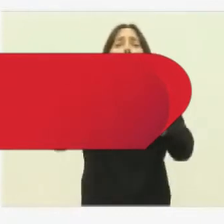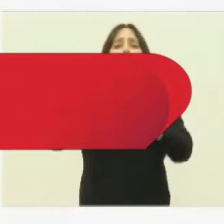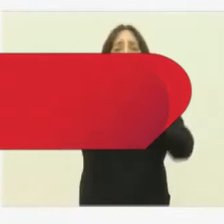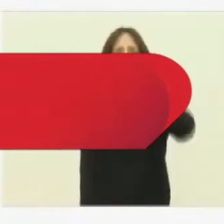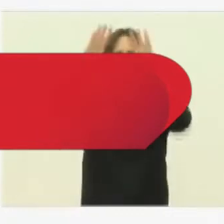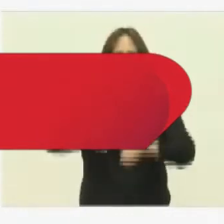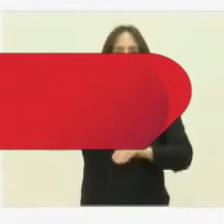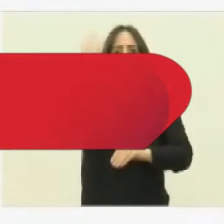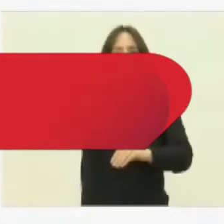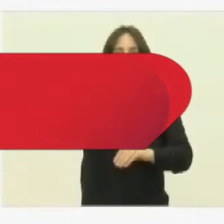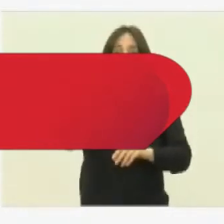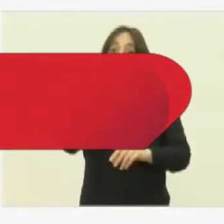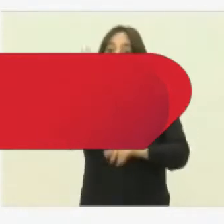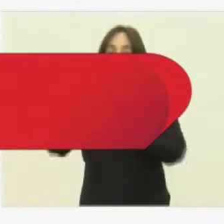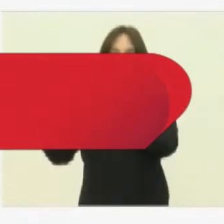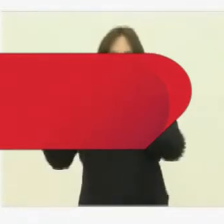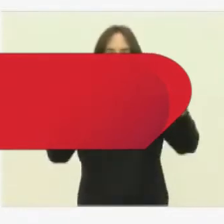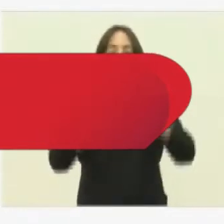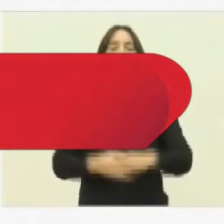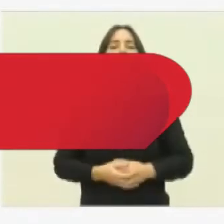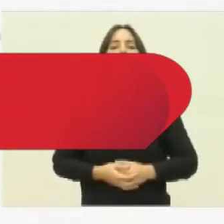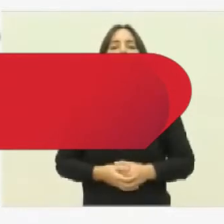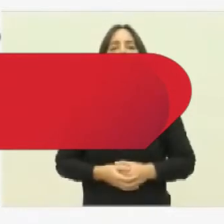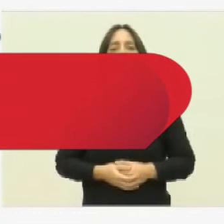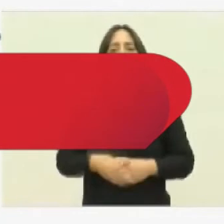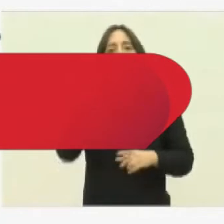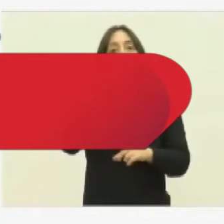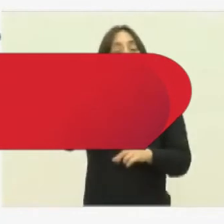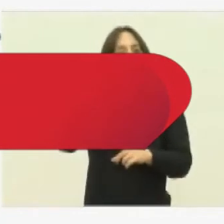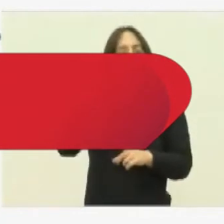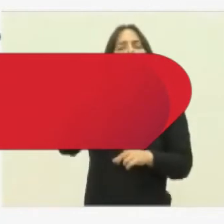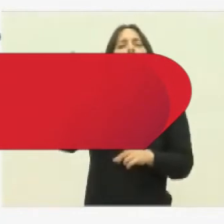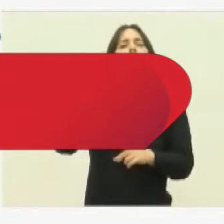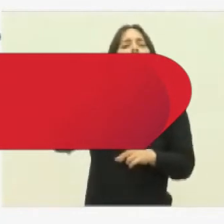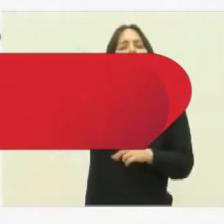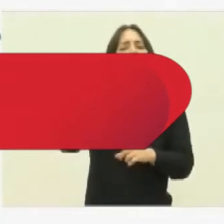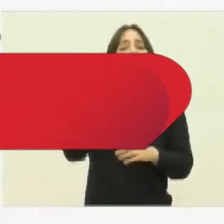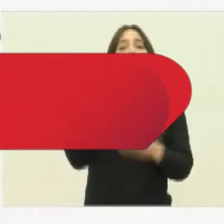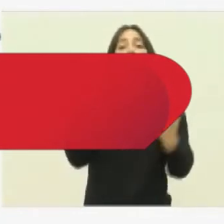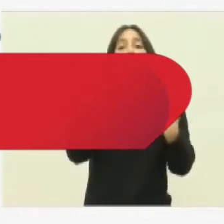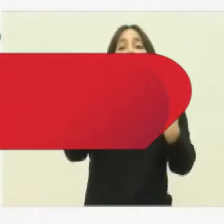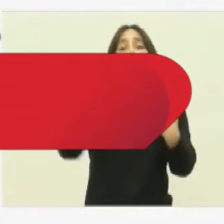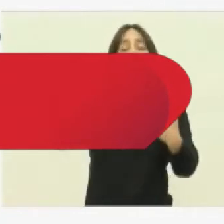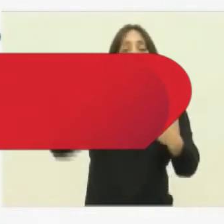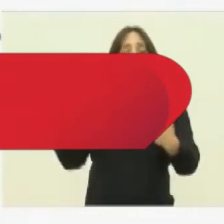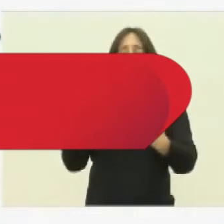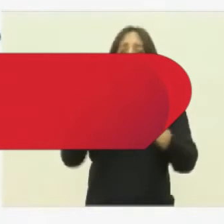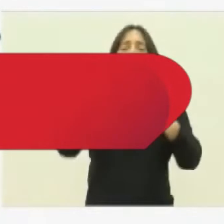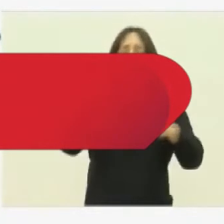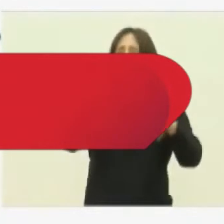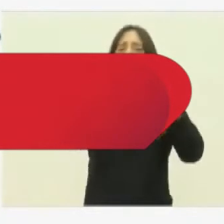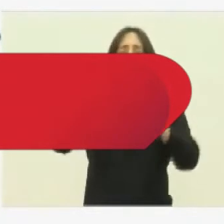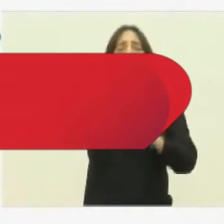como vamos a ver en la diapositiva siguiente. Ustedes vieron que tuvimos casos durante todo el verano, empezaron en